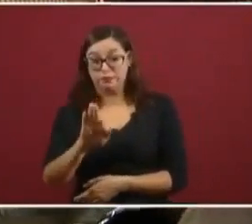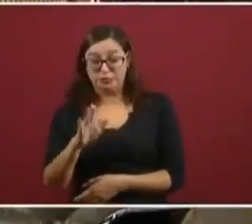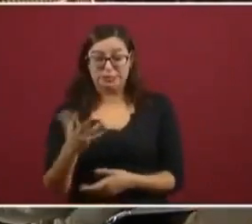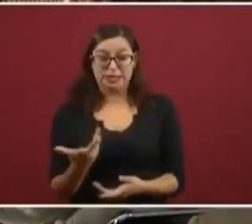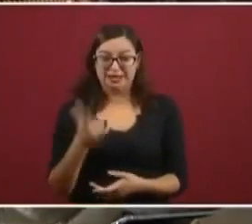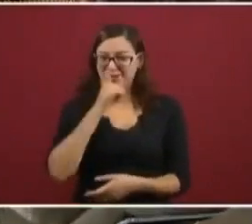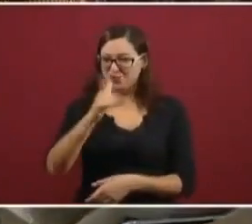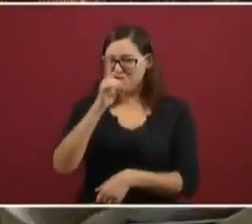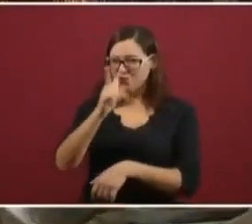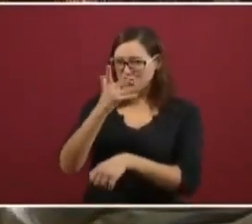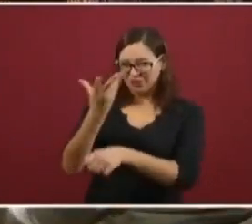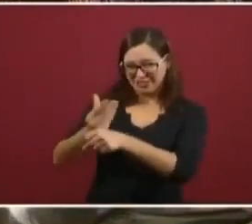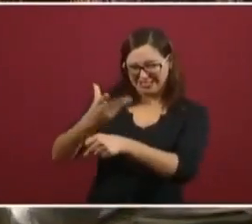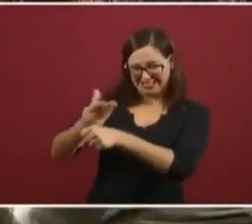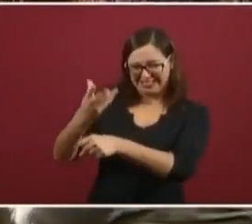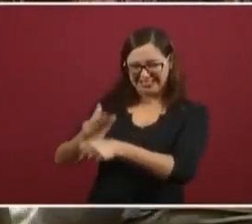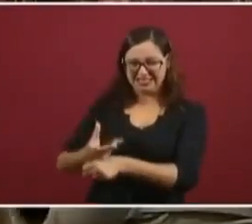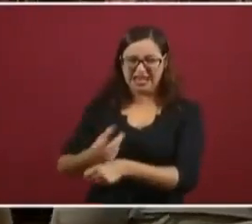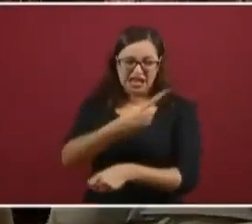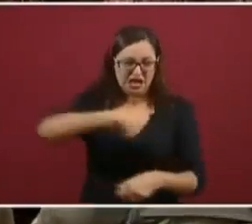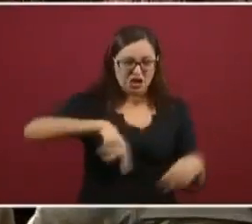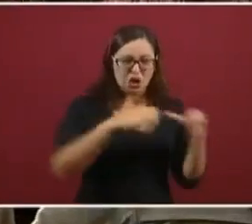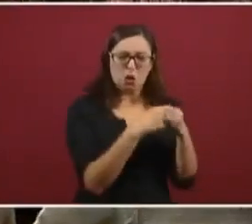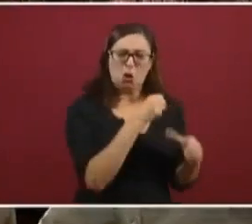la prensa